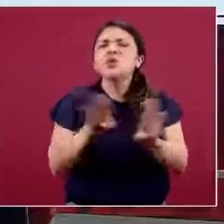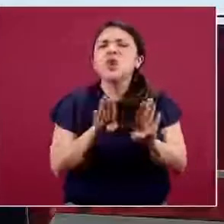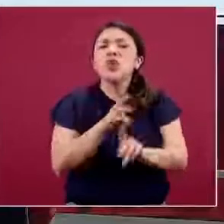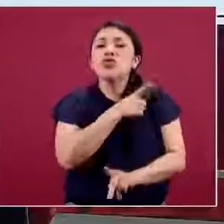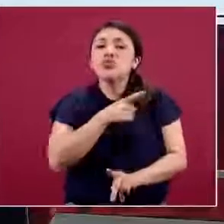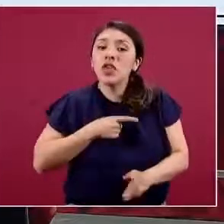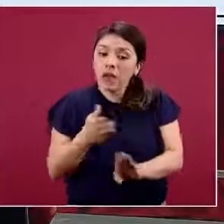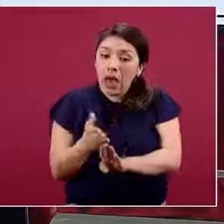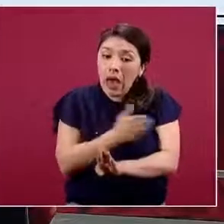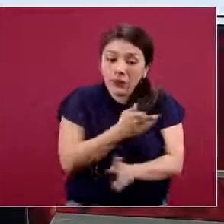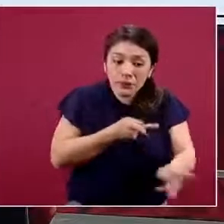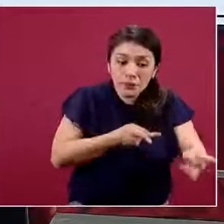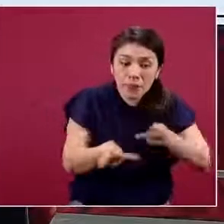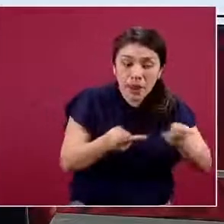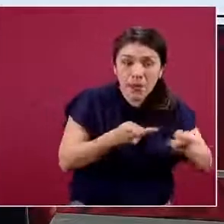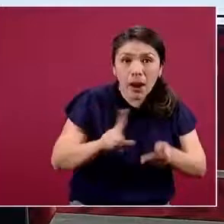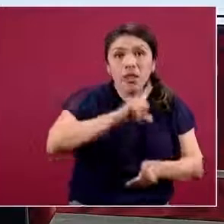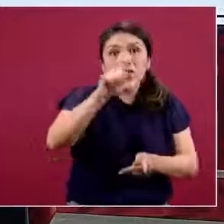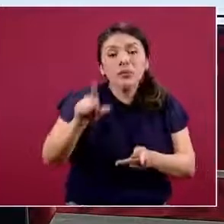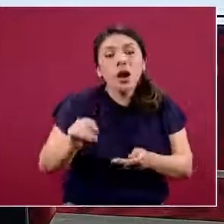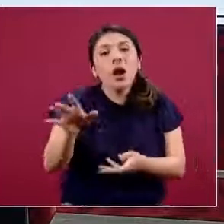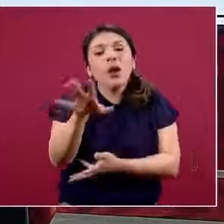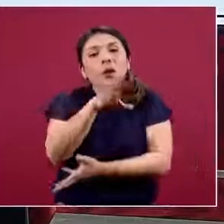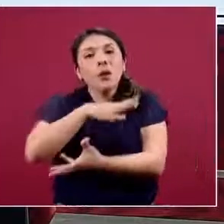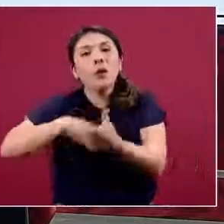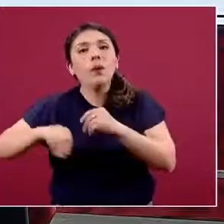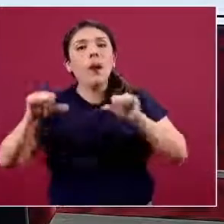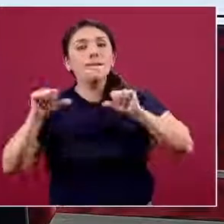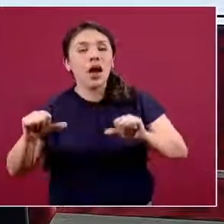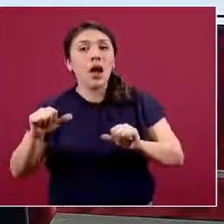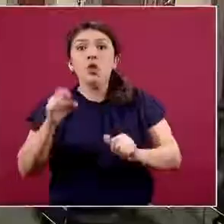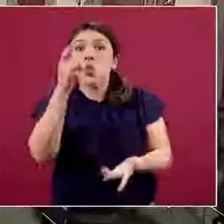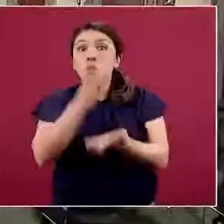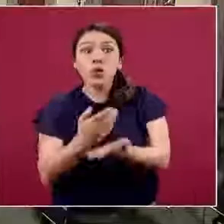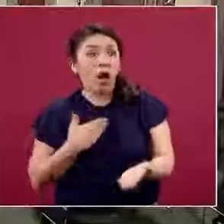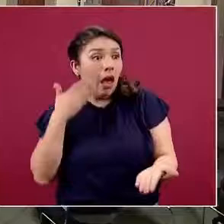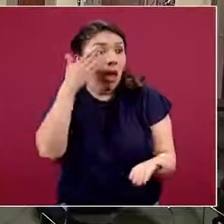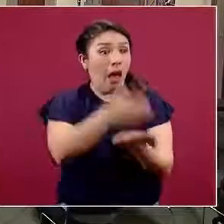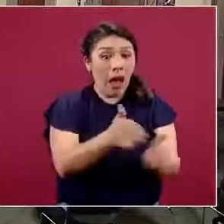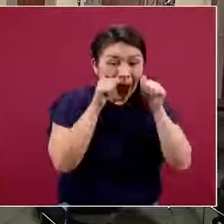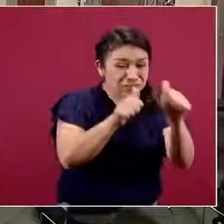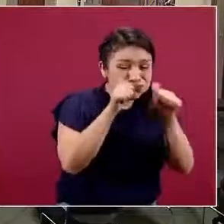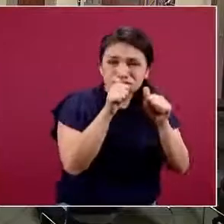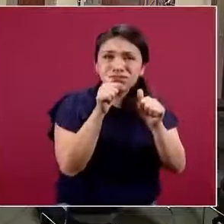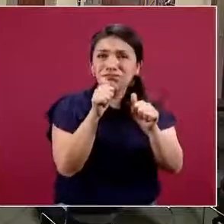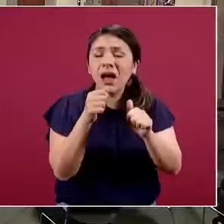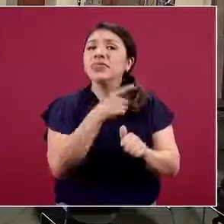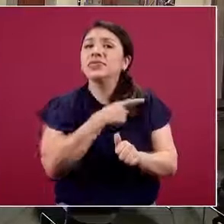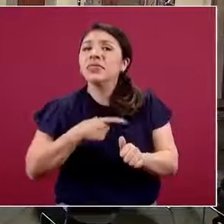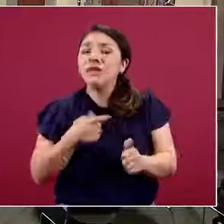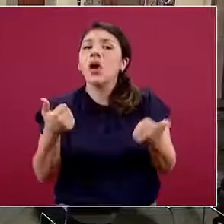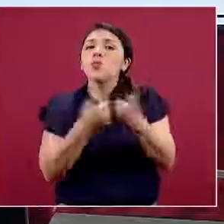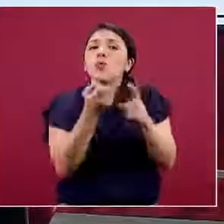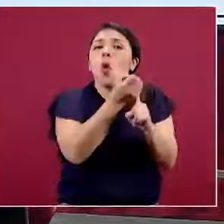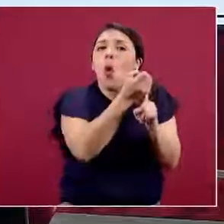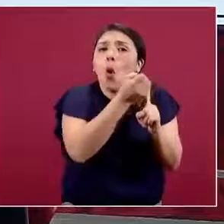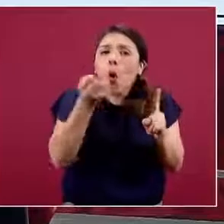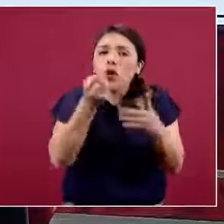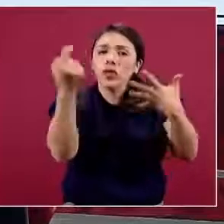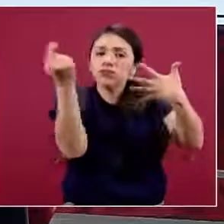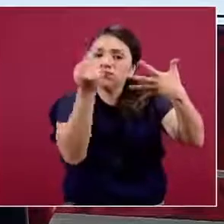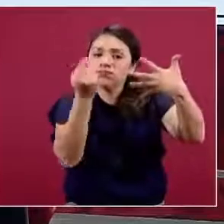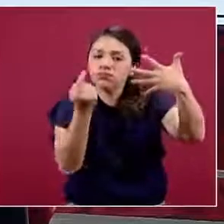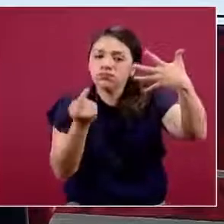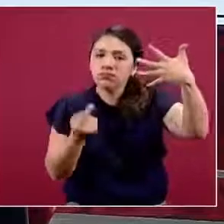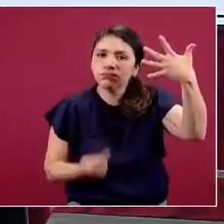que prepararnos y recuperarnos, porque al final no solamente es ir, llegar y atender, no solamente es desplegar fuerzas, tiene que haber un orden